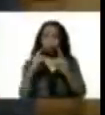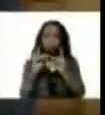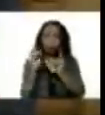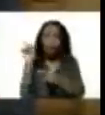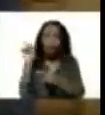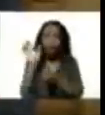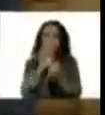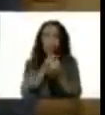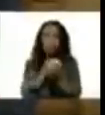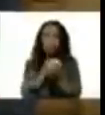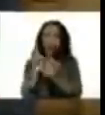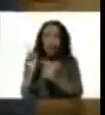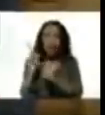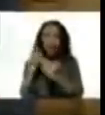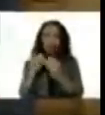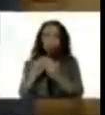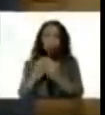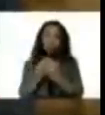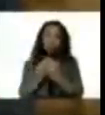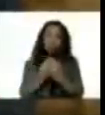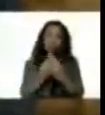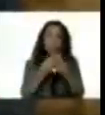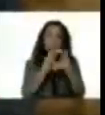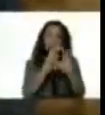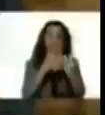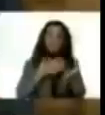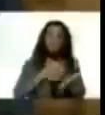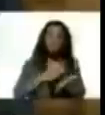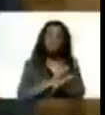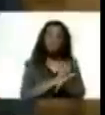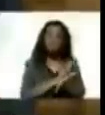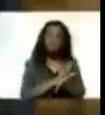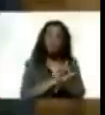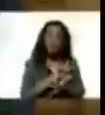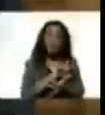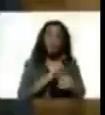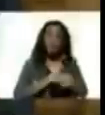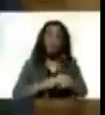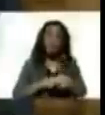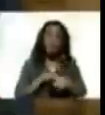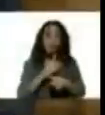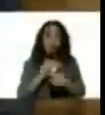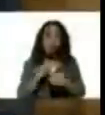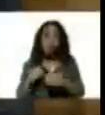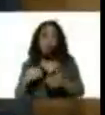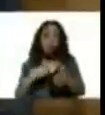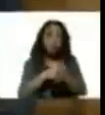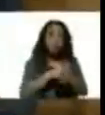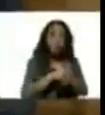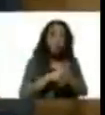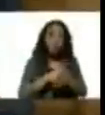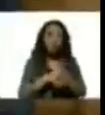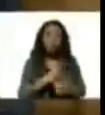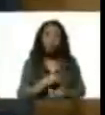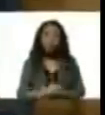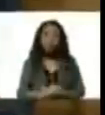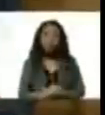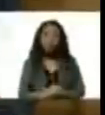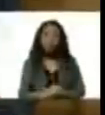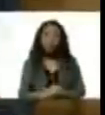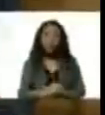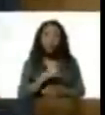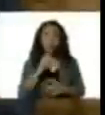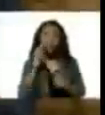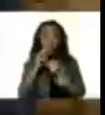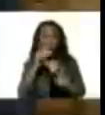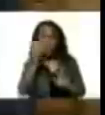Margarita y se iba a acompañar en paz y con tranquilidad. Y en ese momento fueron embestidos, ¿no?, de